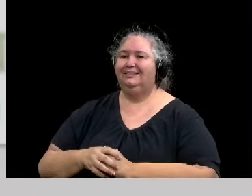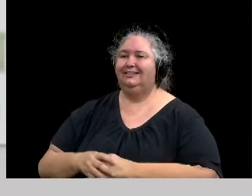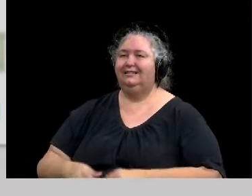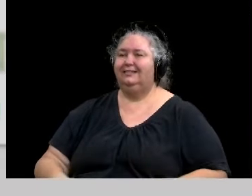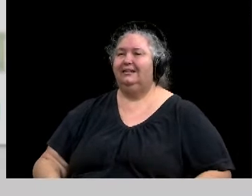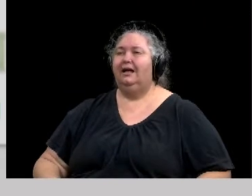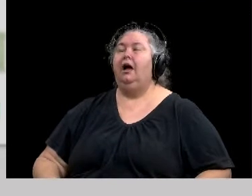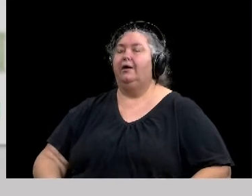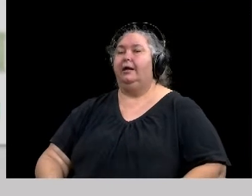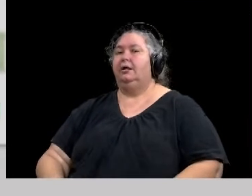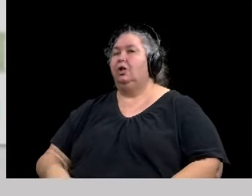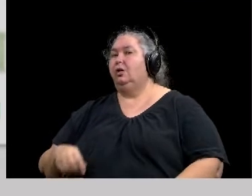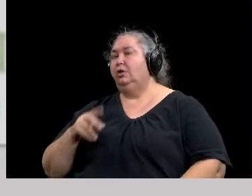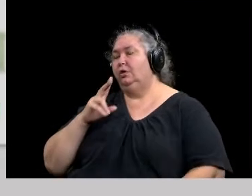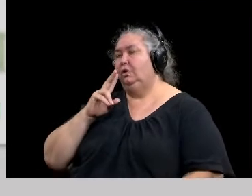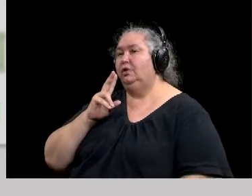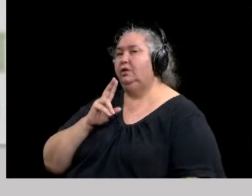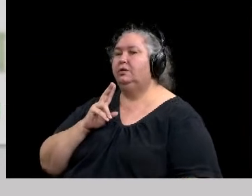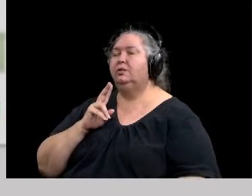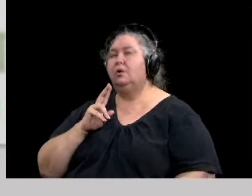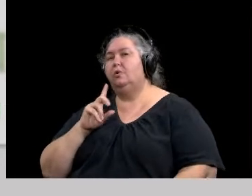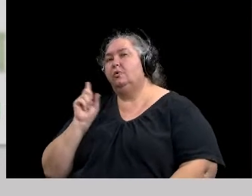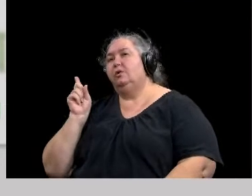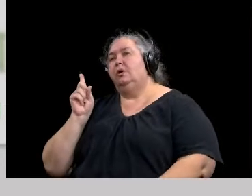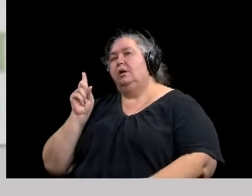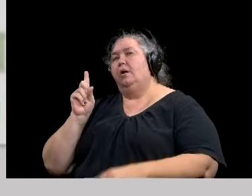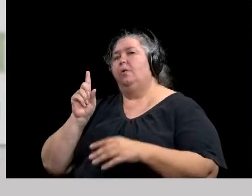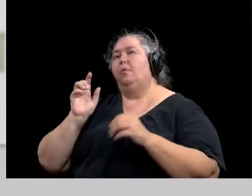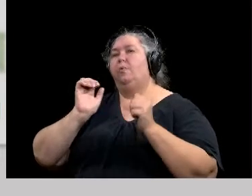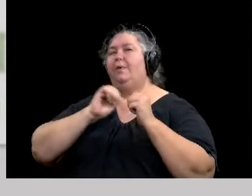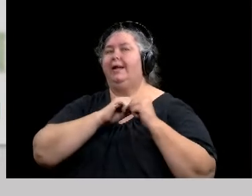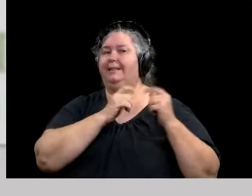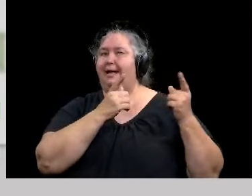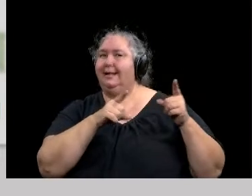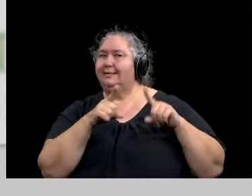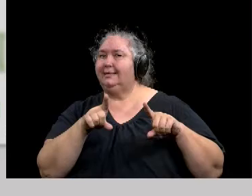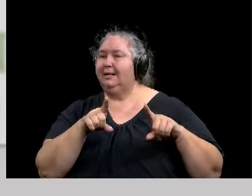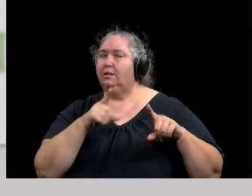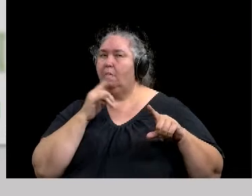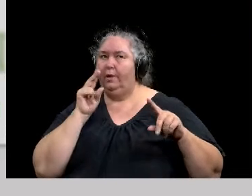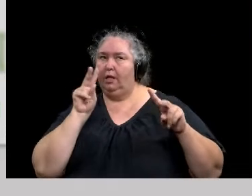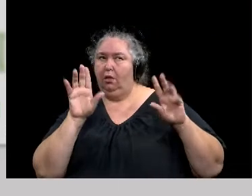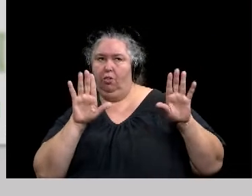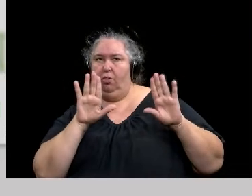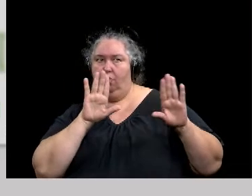y y ésta comparados